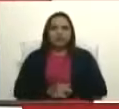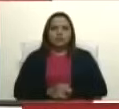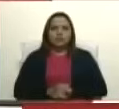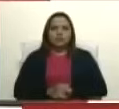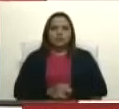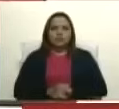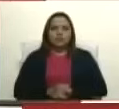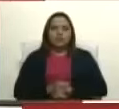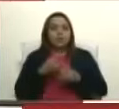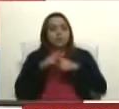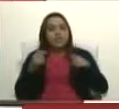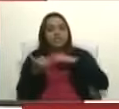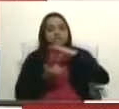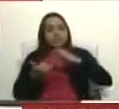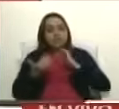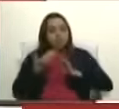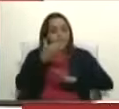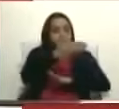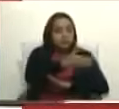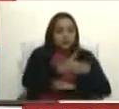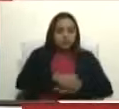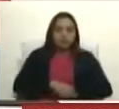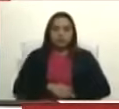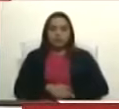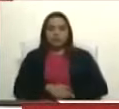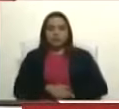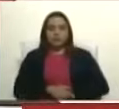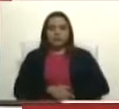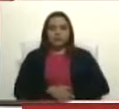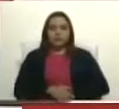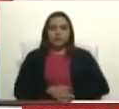Acude a otra instancia. Es más,